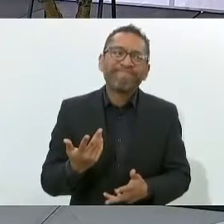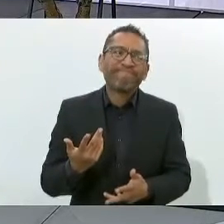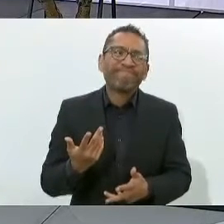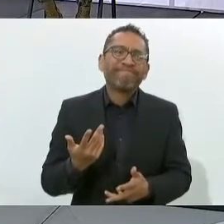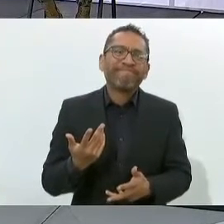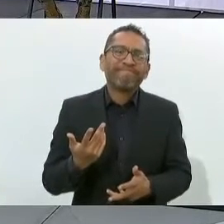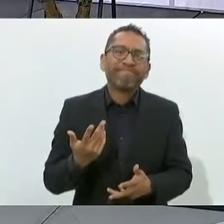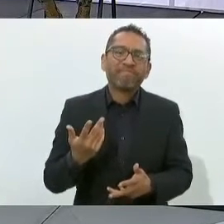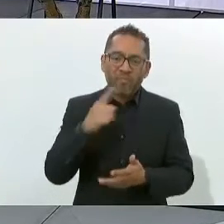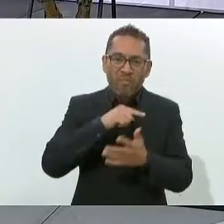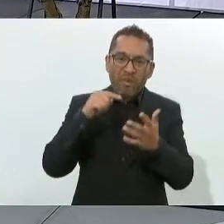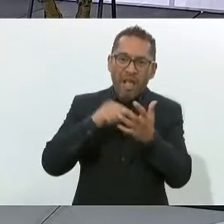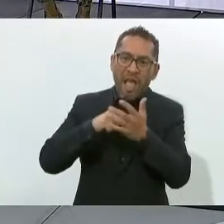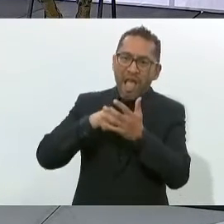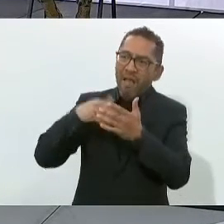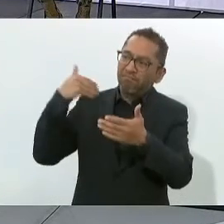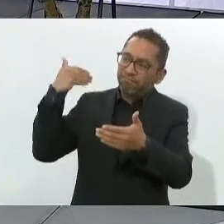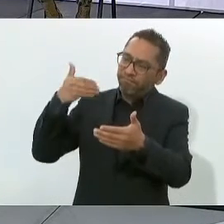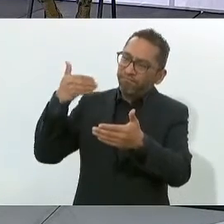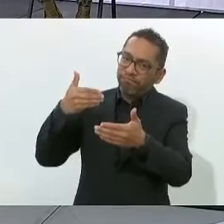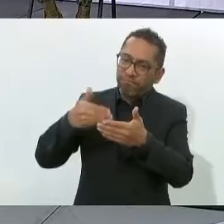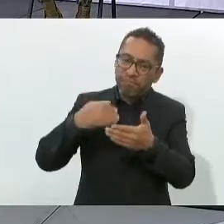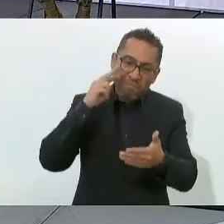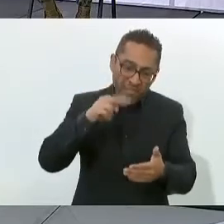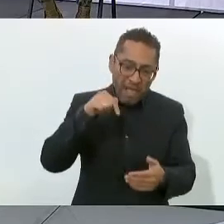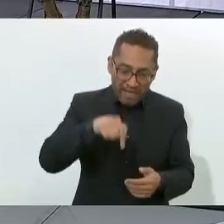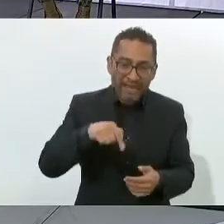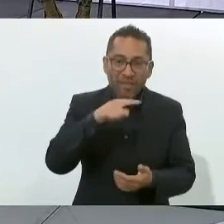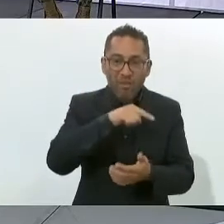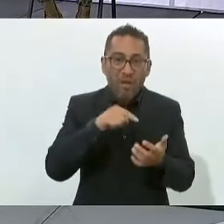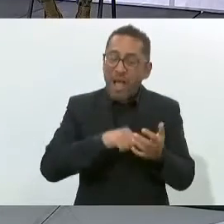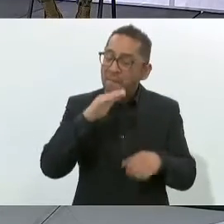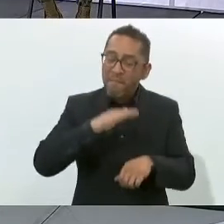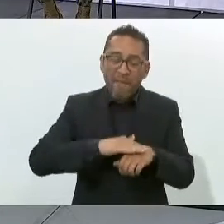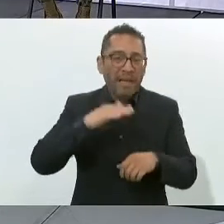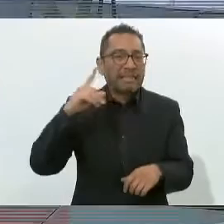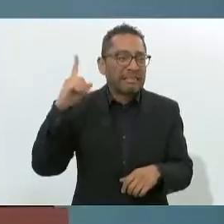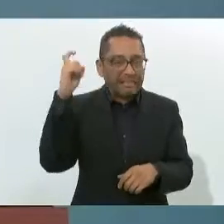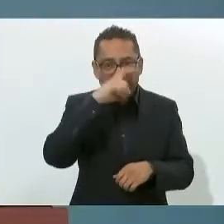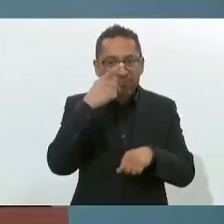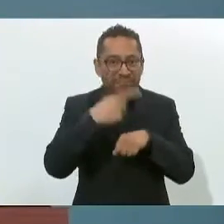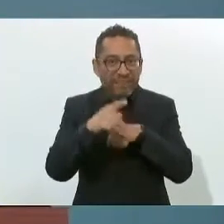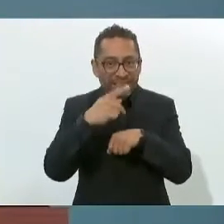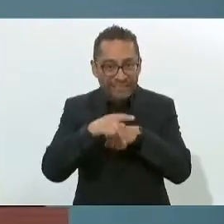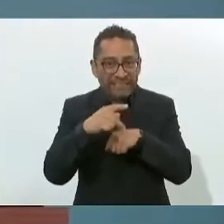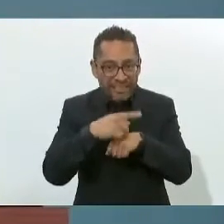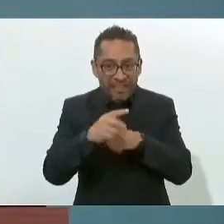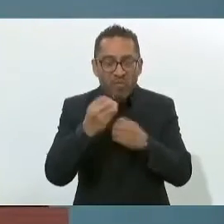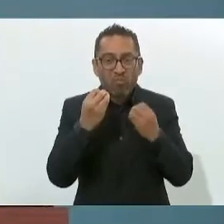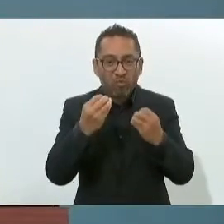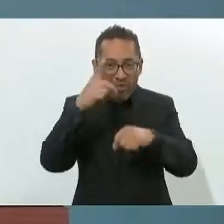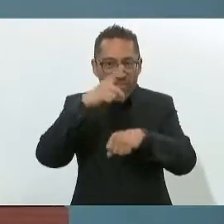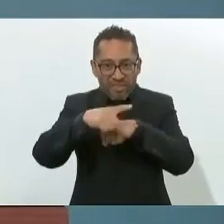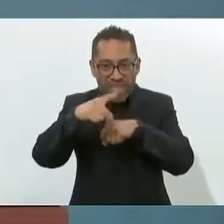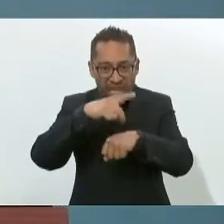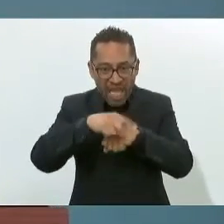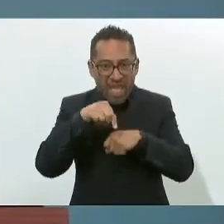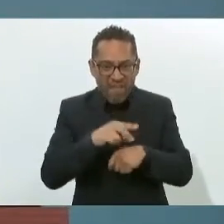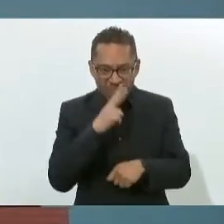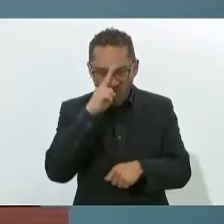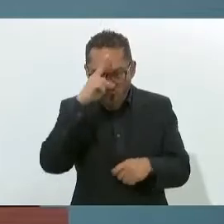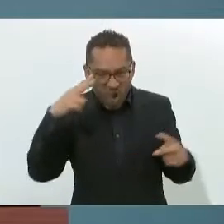las regiones más afectadas, como aquí lo señaló el gobernador, más afectadas por la